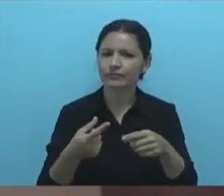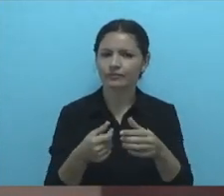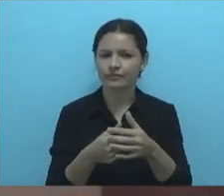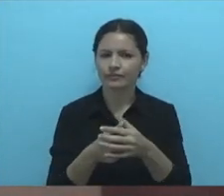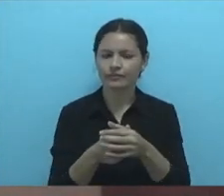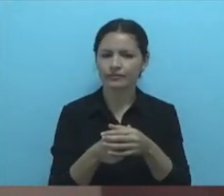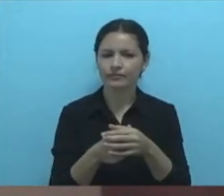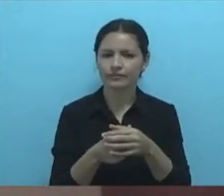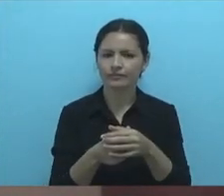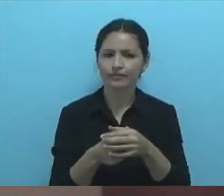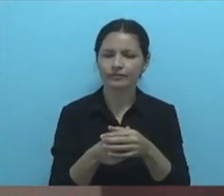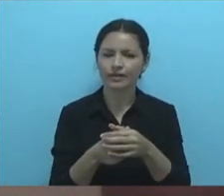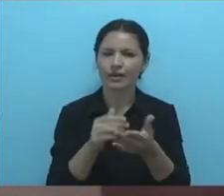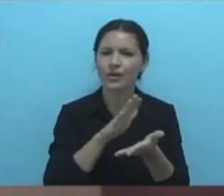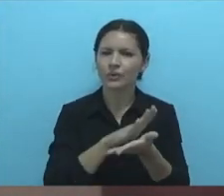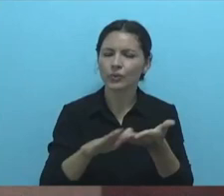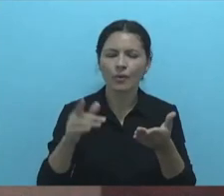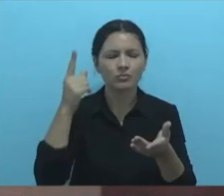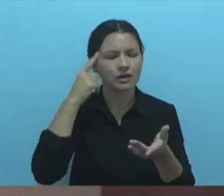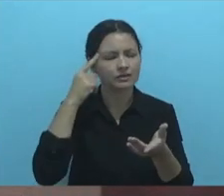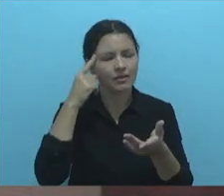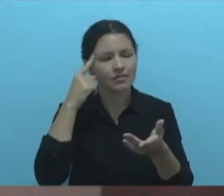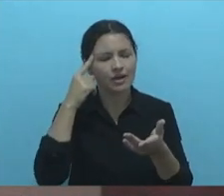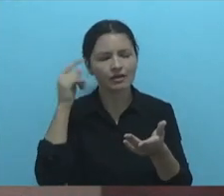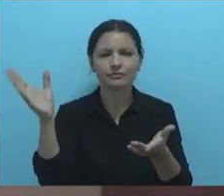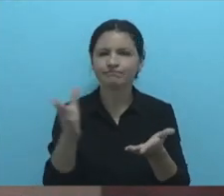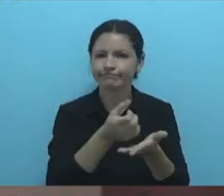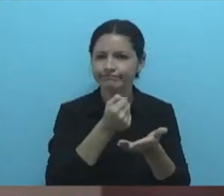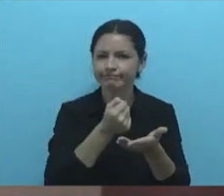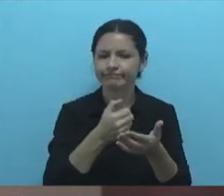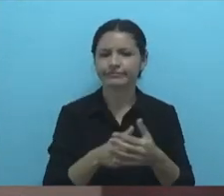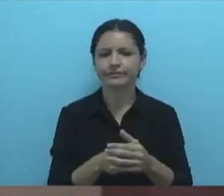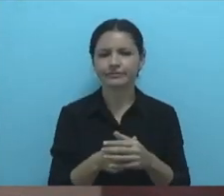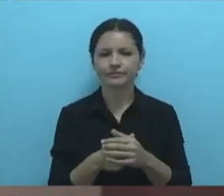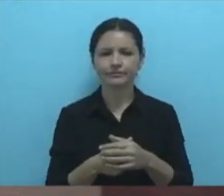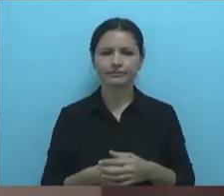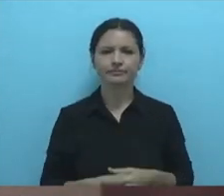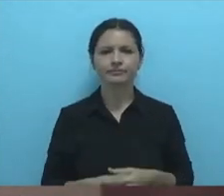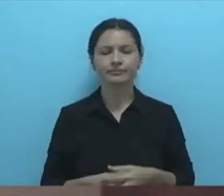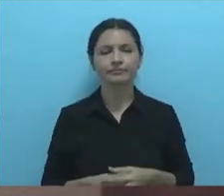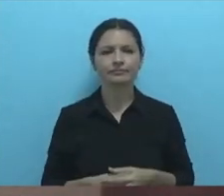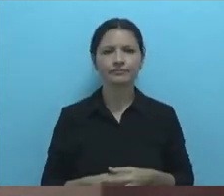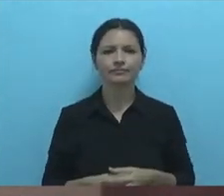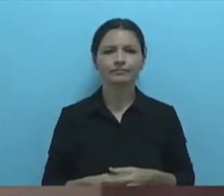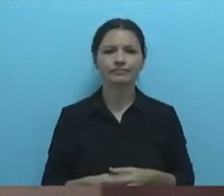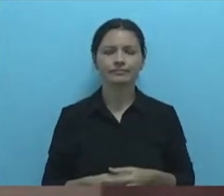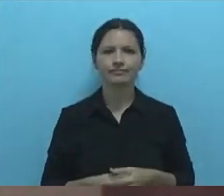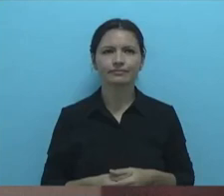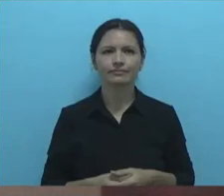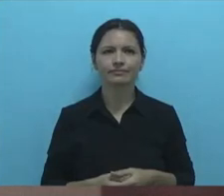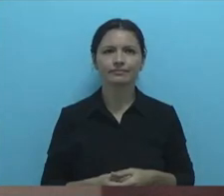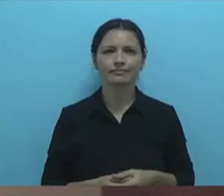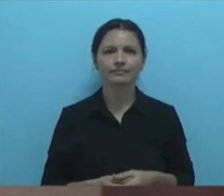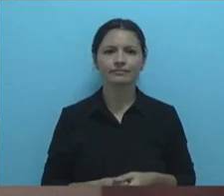respuesta a nada la política tradicional está absolutamente caduca y que ustedes estén hoy presentes aquí